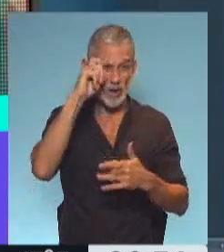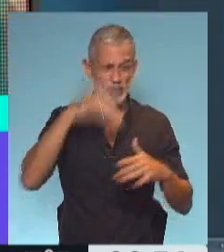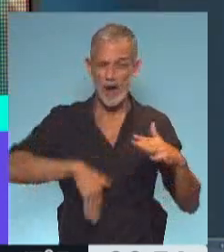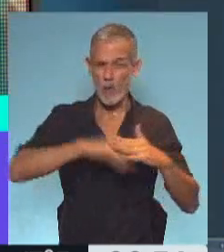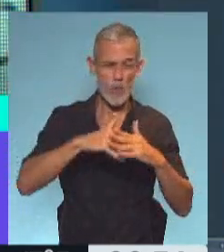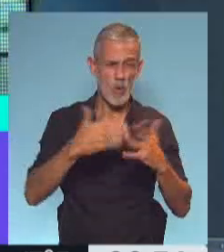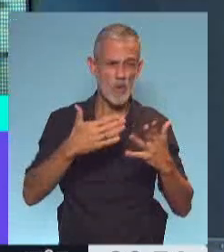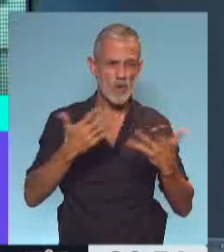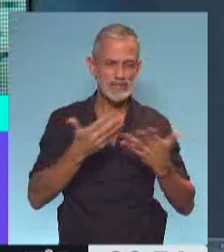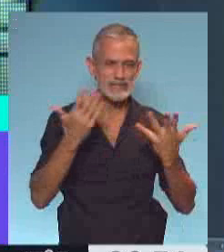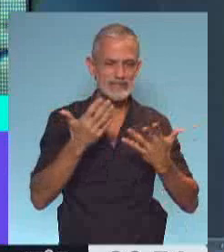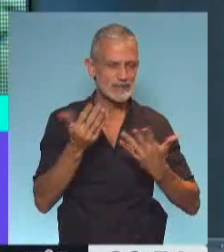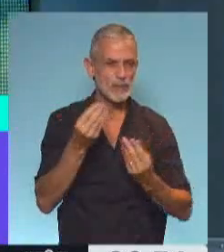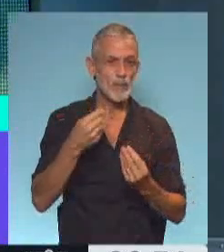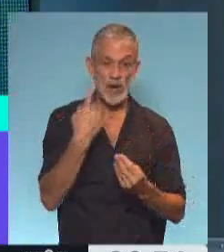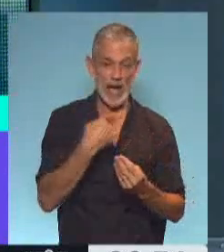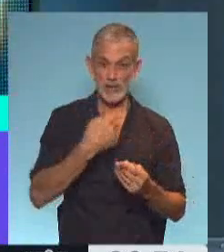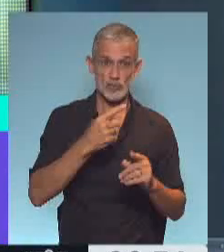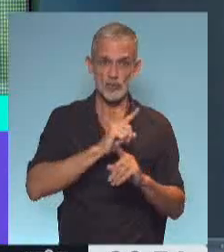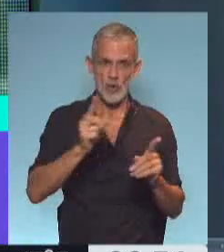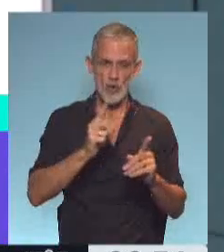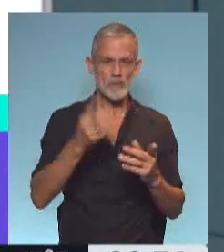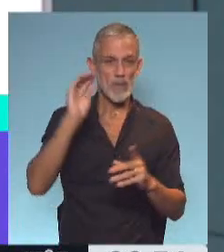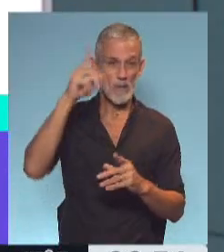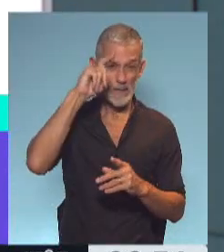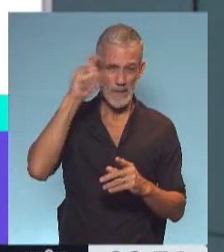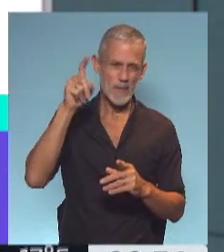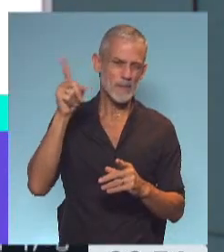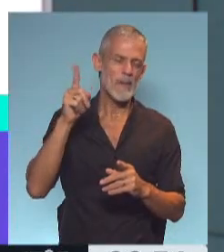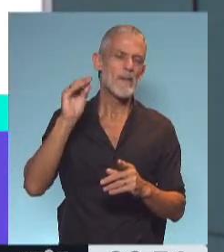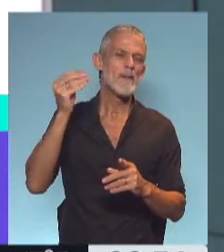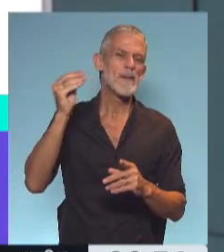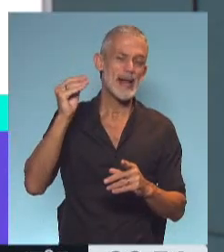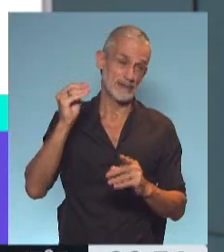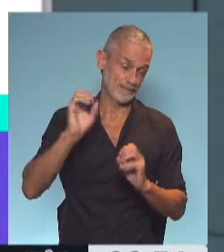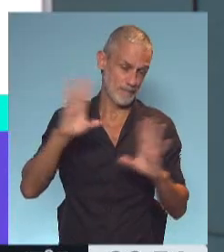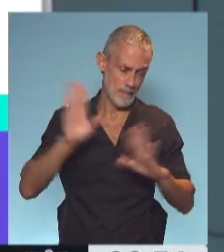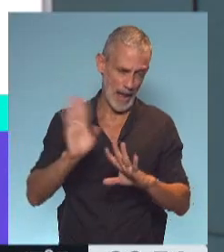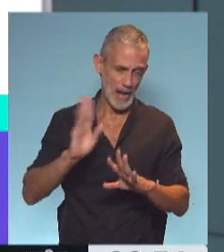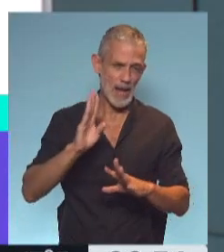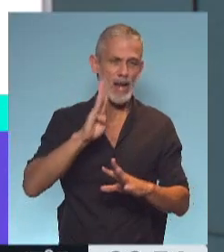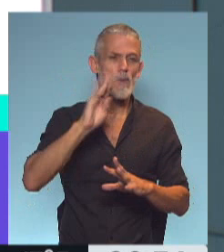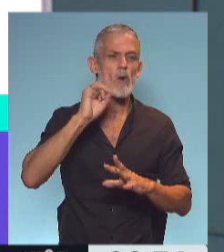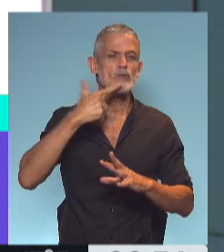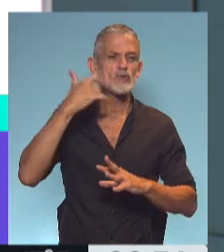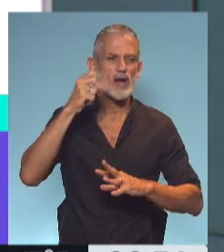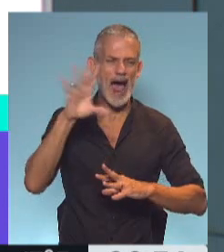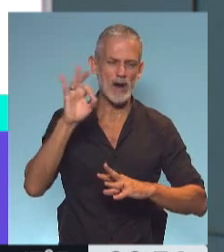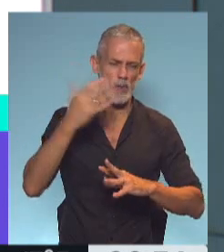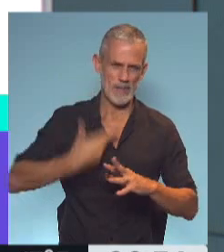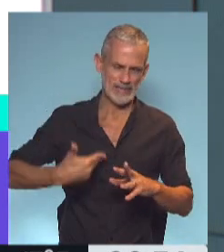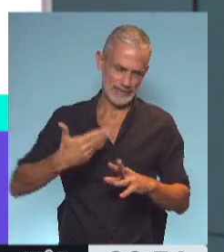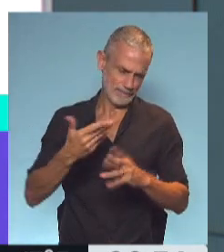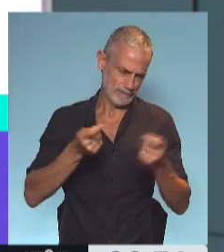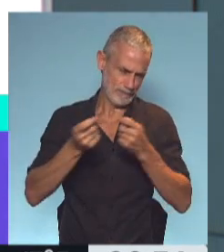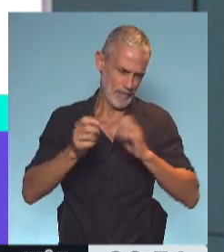Brasil le está pasando esto y por qué a nosotros no debería pasar? Brasil arrancó mal desde tener a Bolsonaro de presidente. Entonces, desde ahí lo que